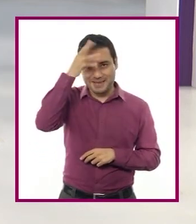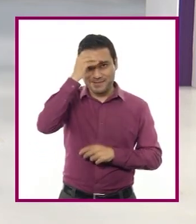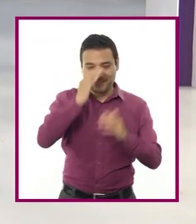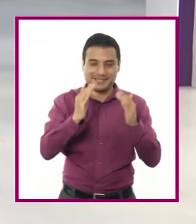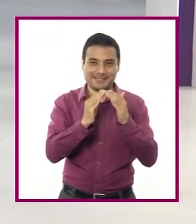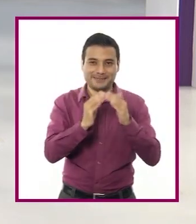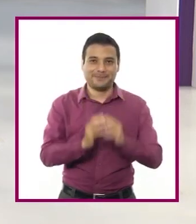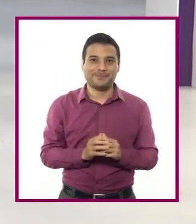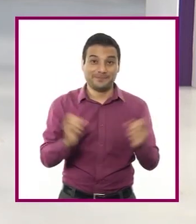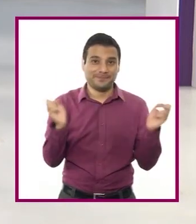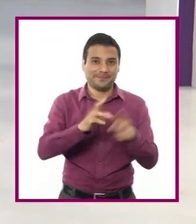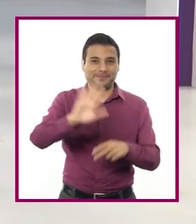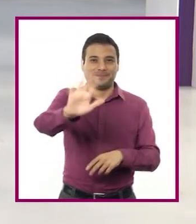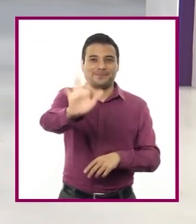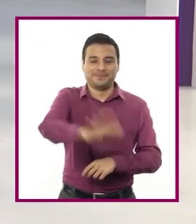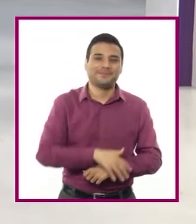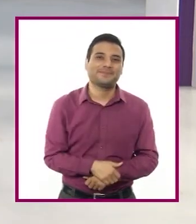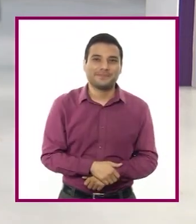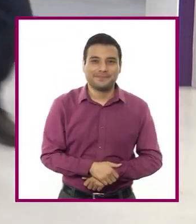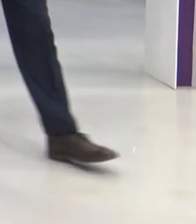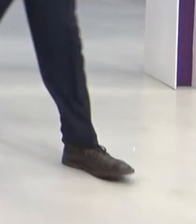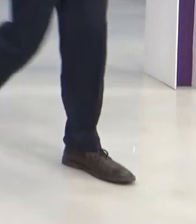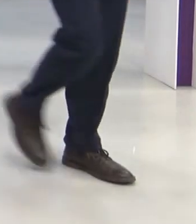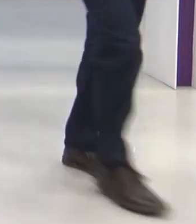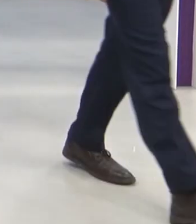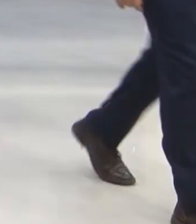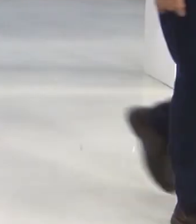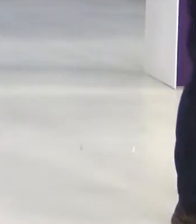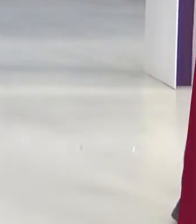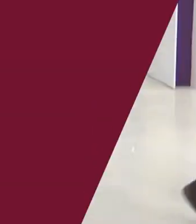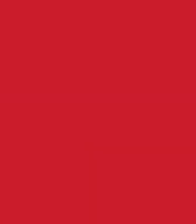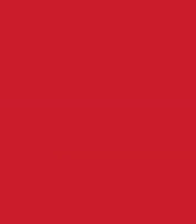en Casa. Hasta la próxima.